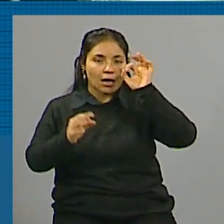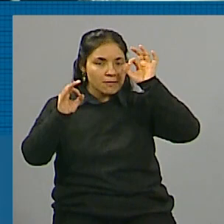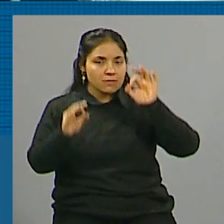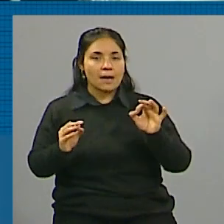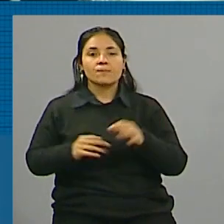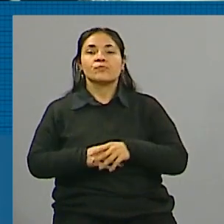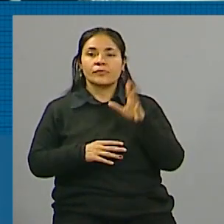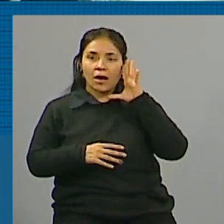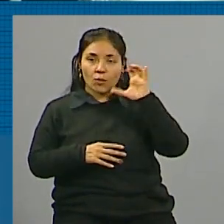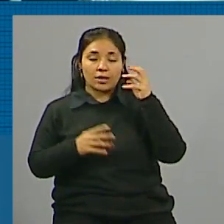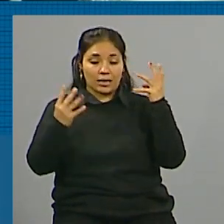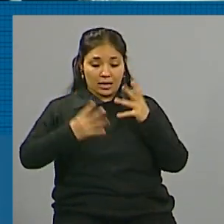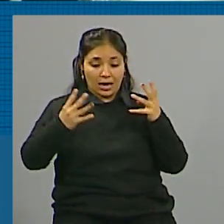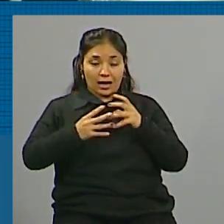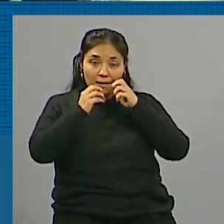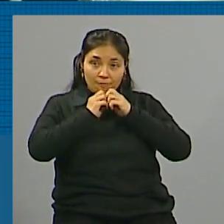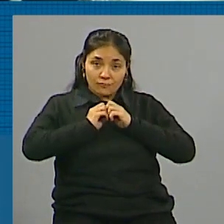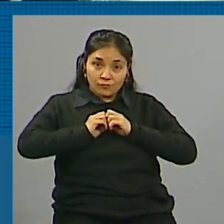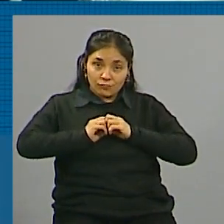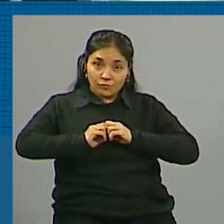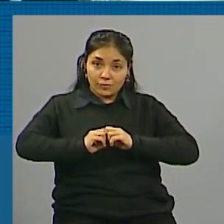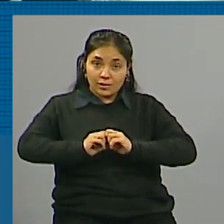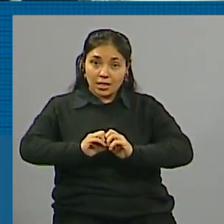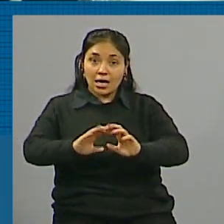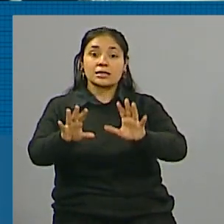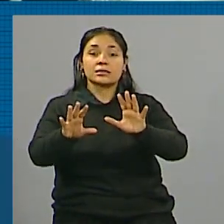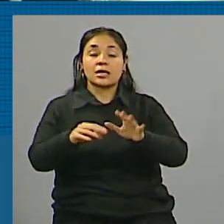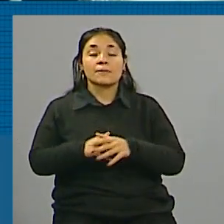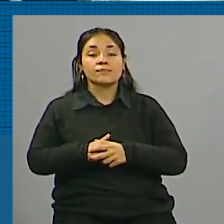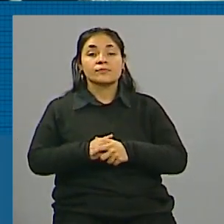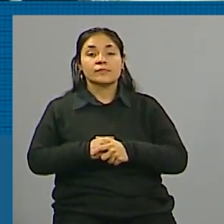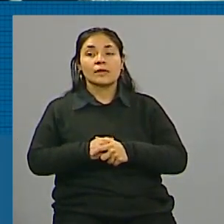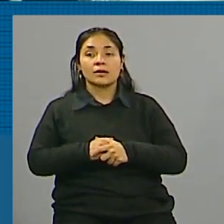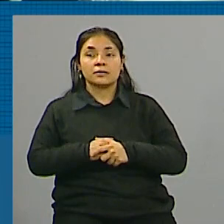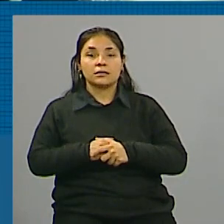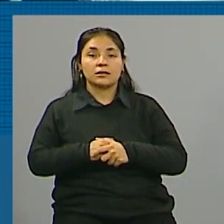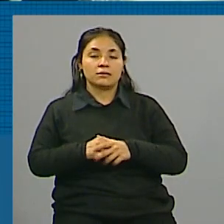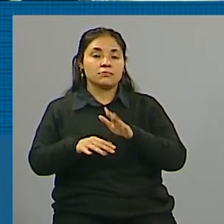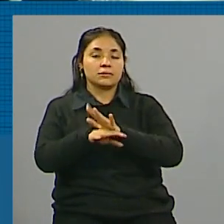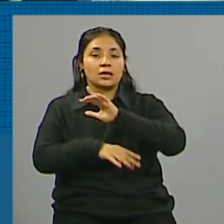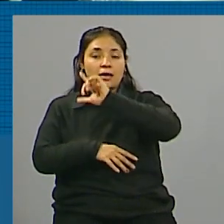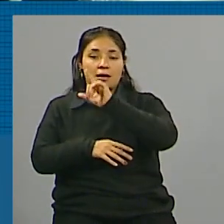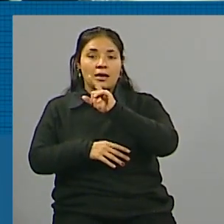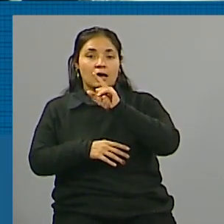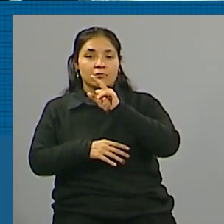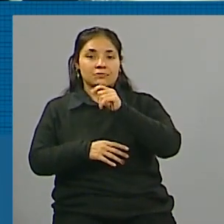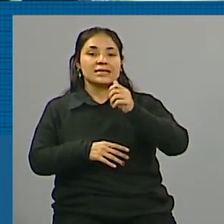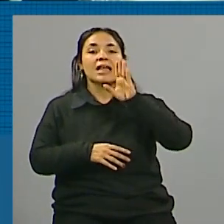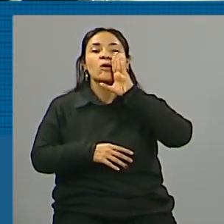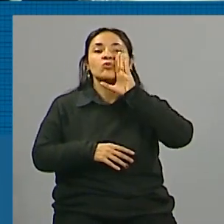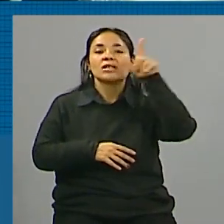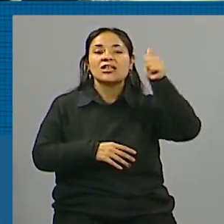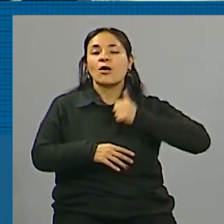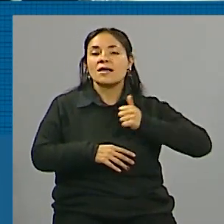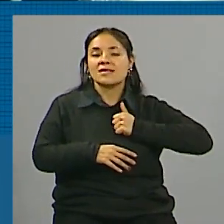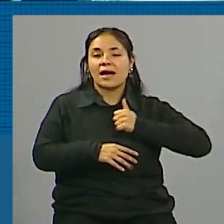me acuerdo cuando comenzaba el conflicto, mucho se hablaba de cómo las tropas de Estados Unidos de alguna manera, o el gobierno de Estados